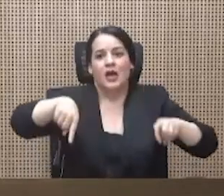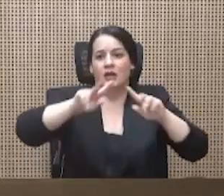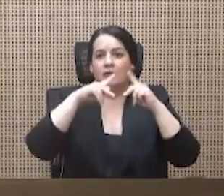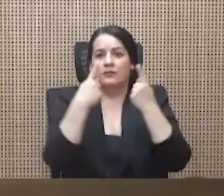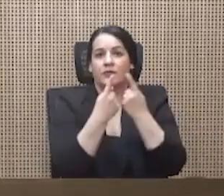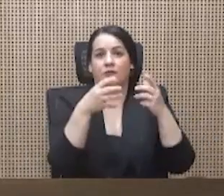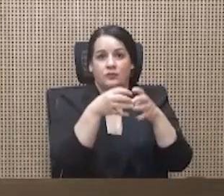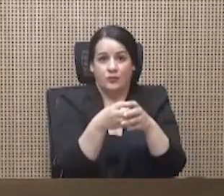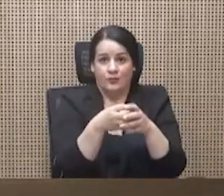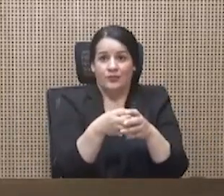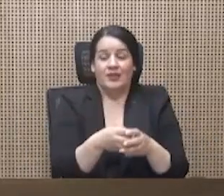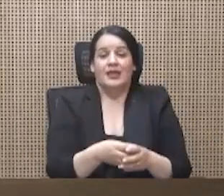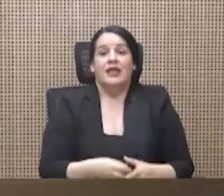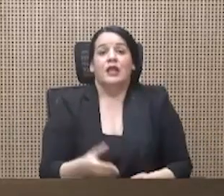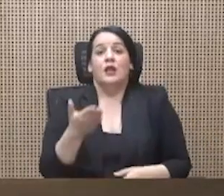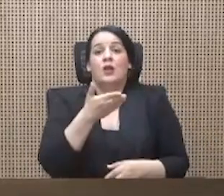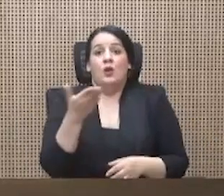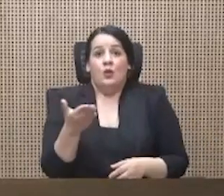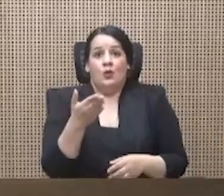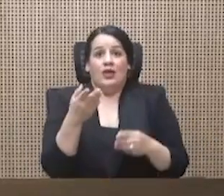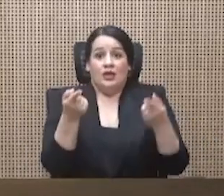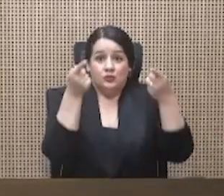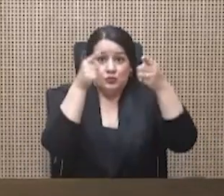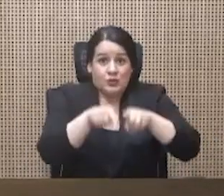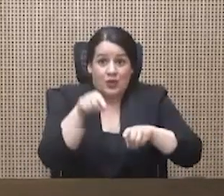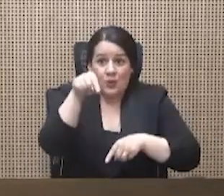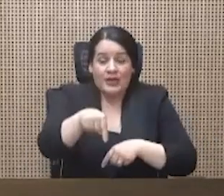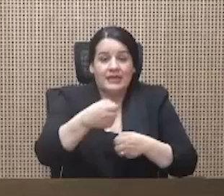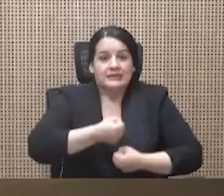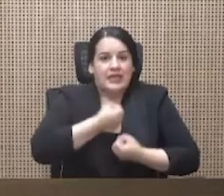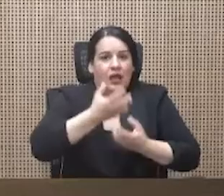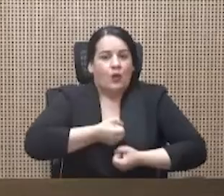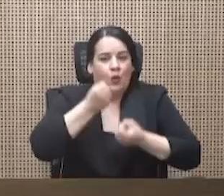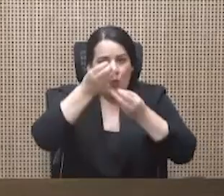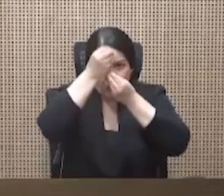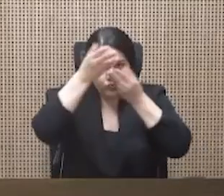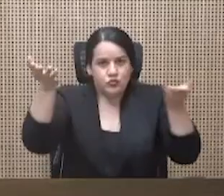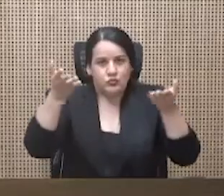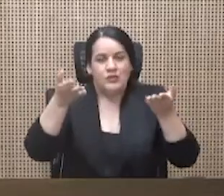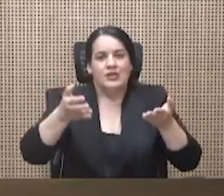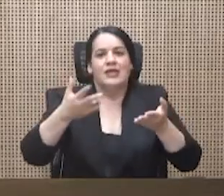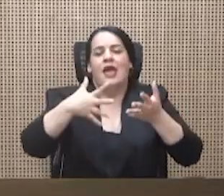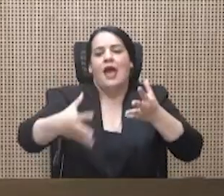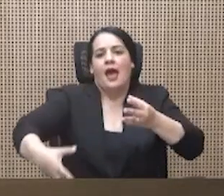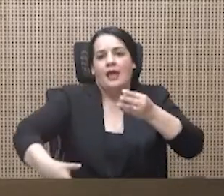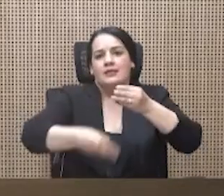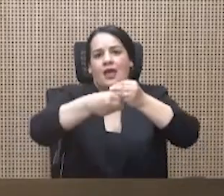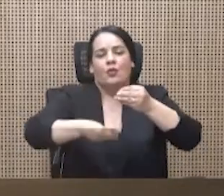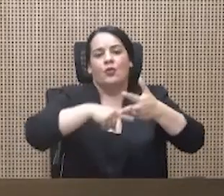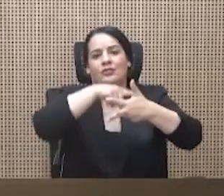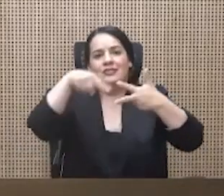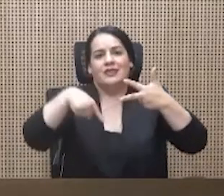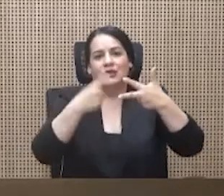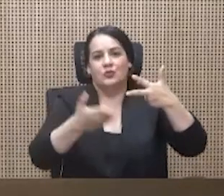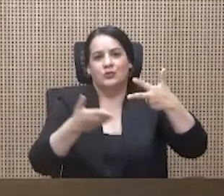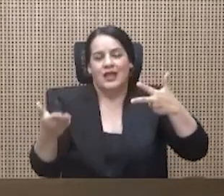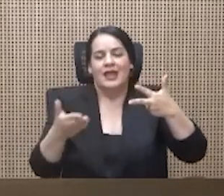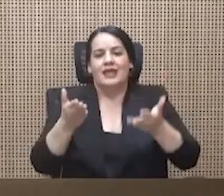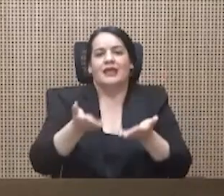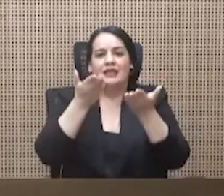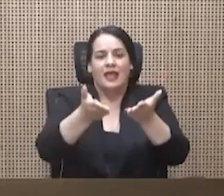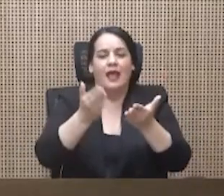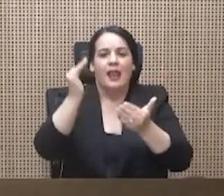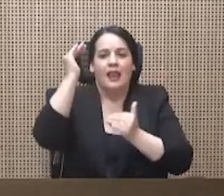lo expuesto en esta comparecencia, yo quiero añadir 3 elementos más que provocan la apreciación del tipo de